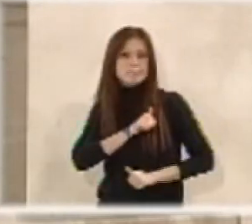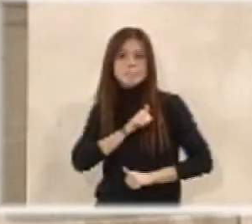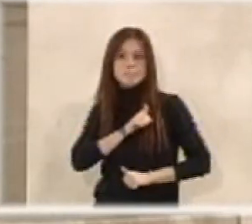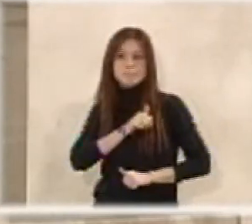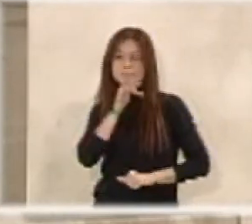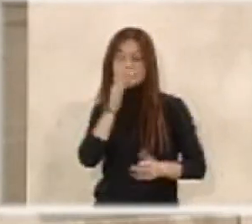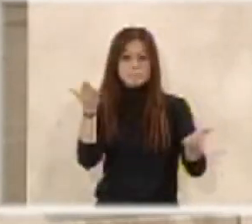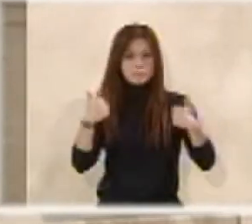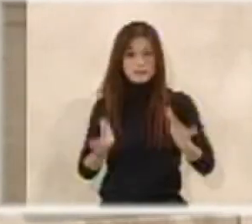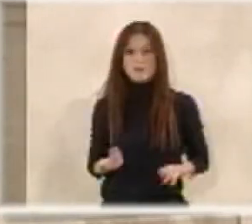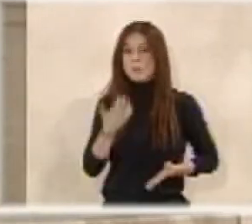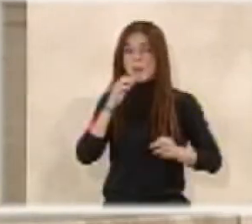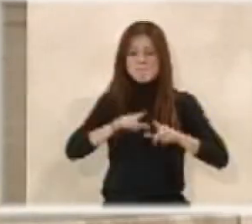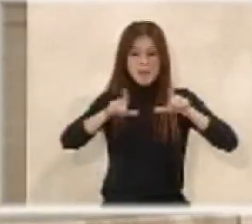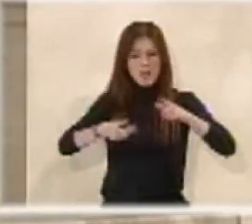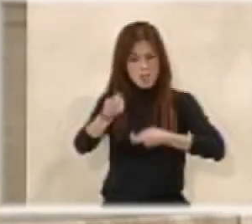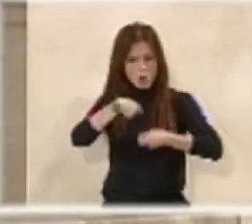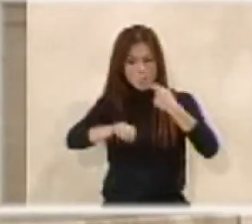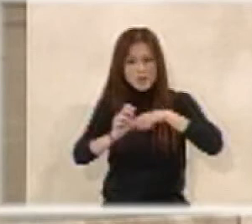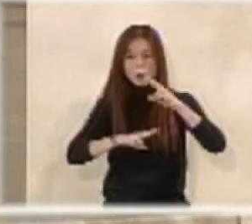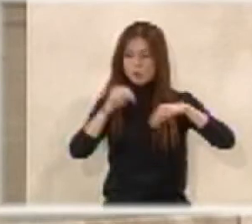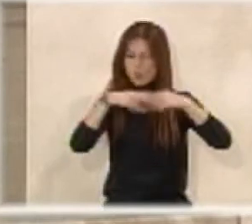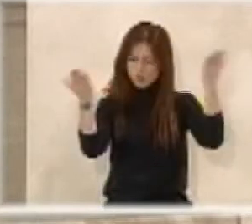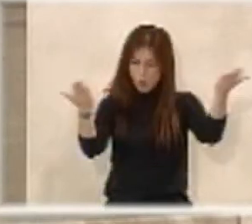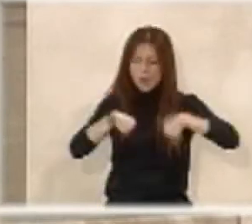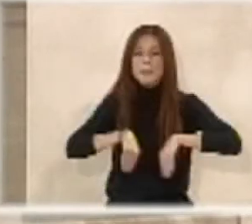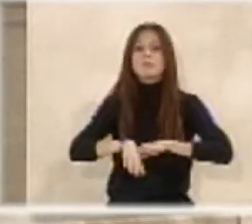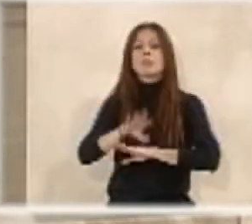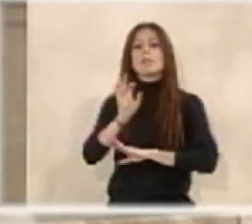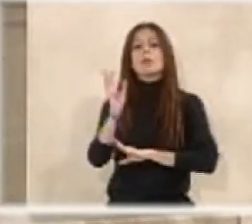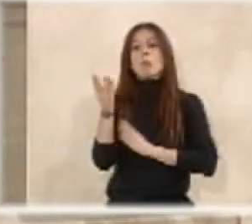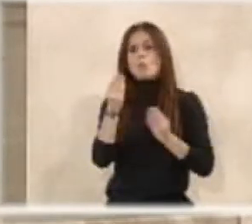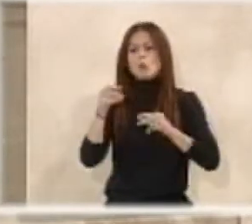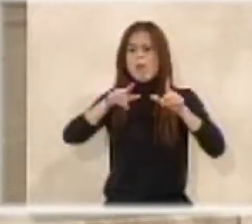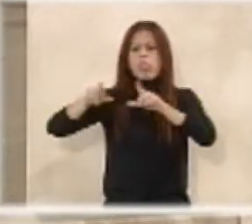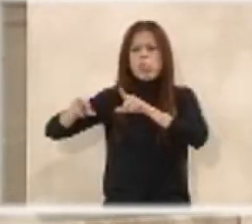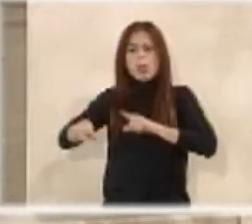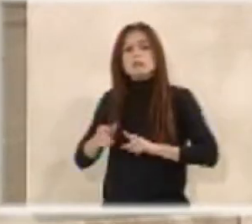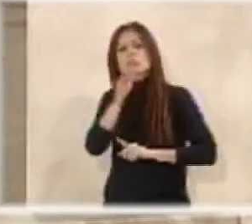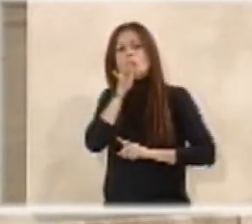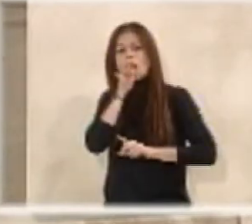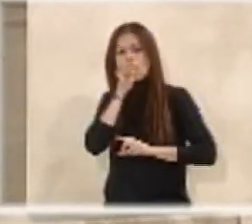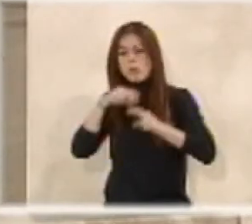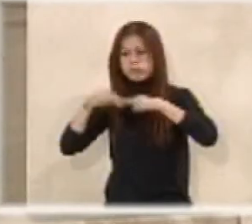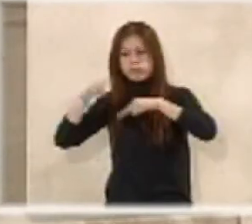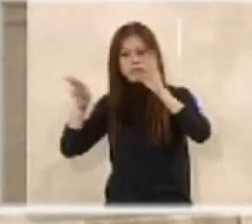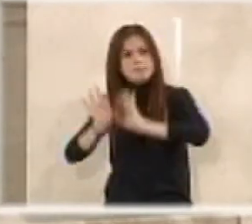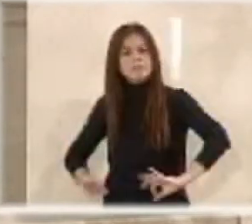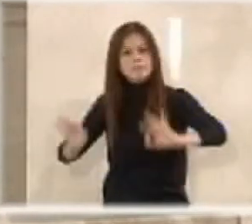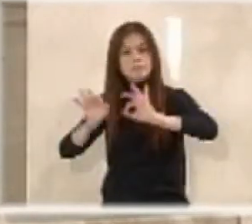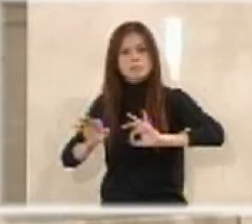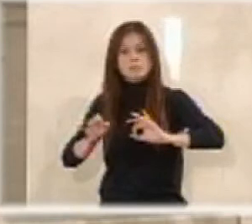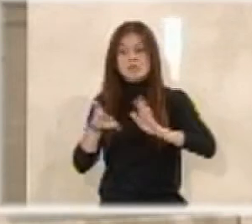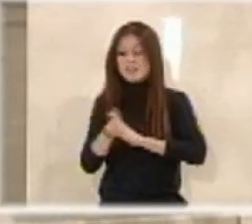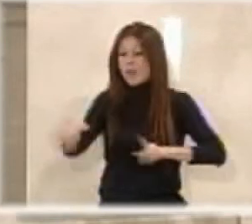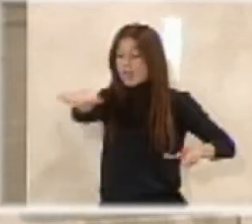desarrollar. Tenemos a parcela comercial que está sin desarrollar, tenemos muchos más parcelas que están todavía sin desarrollar, y es todo